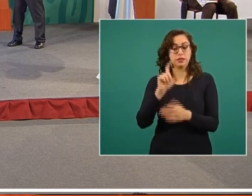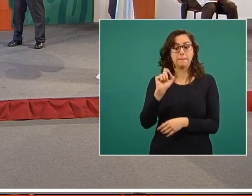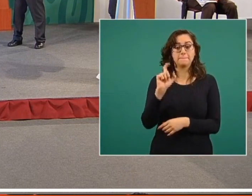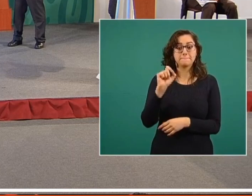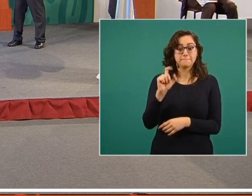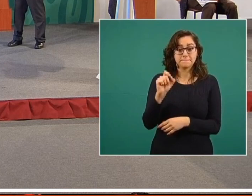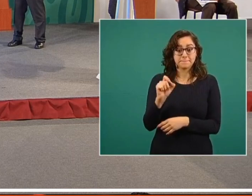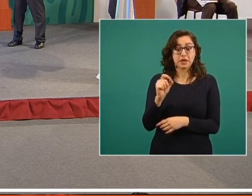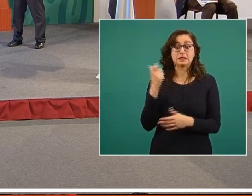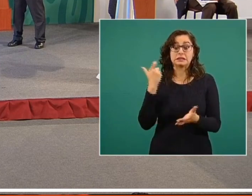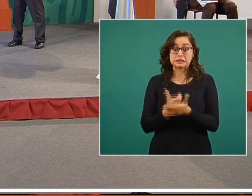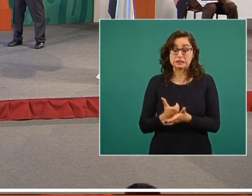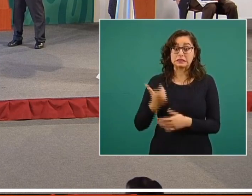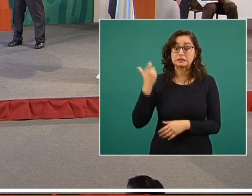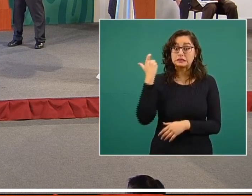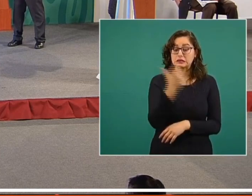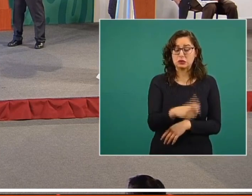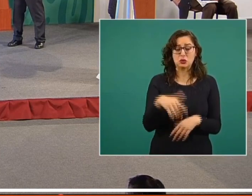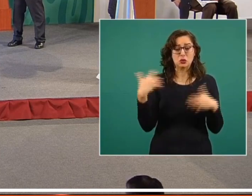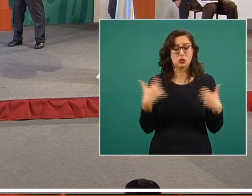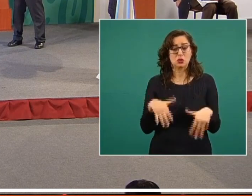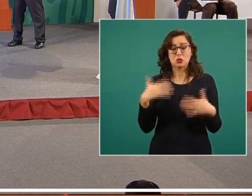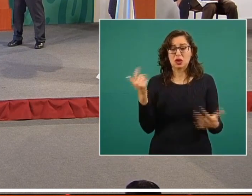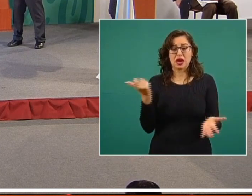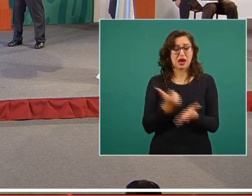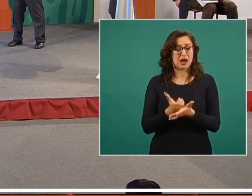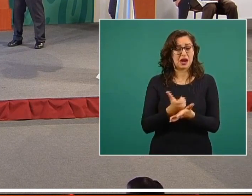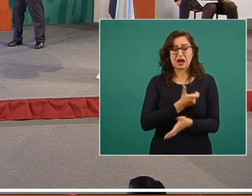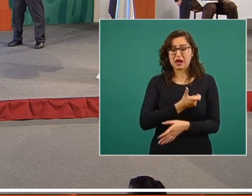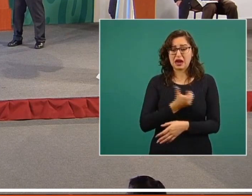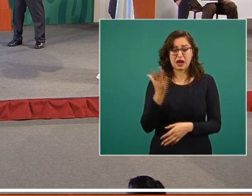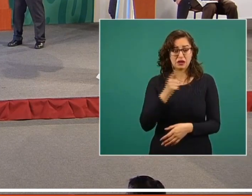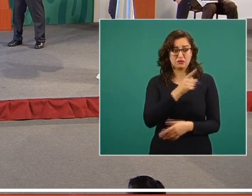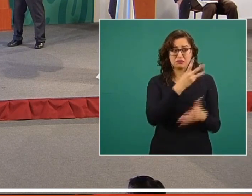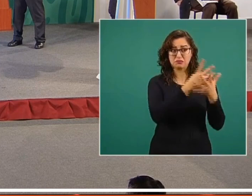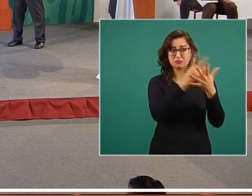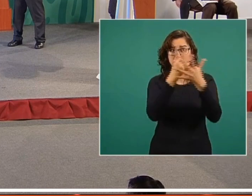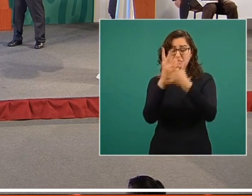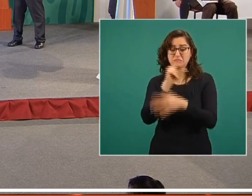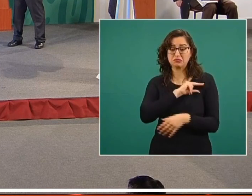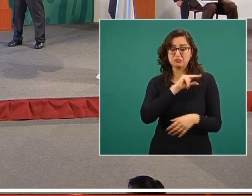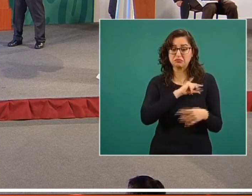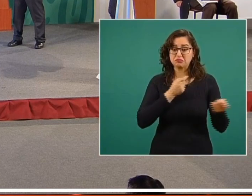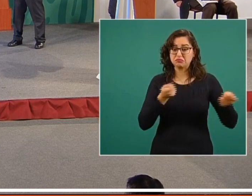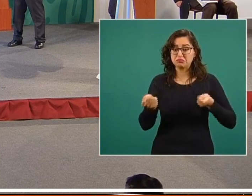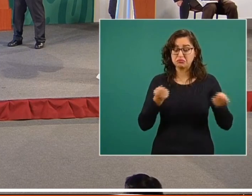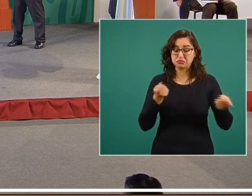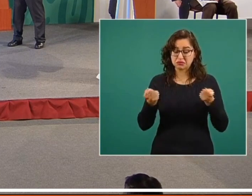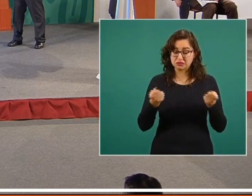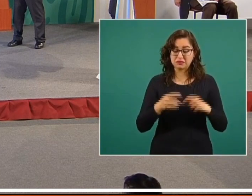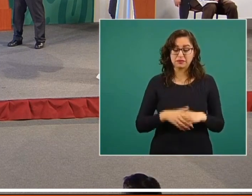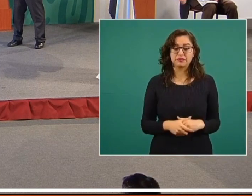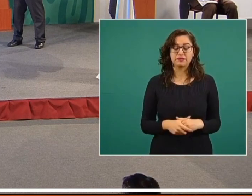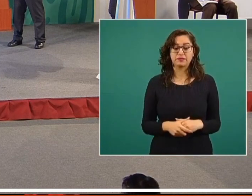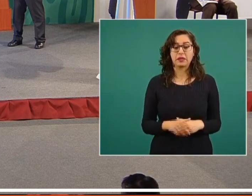porcentaje que se tiene que pagar a estos centros penitenciarios privados. De un total de